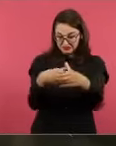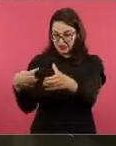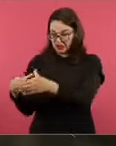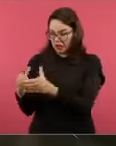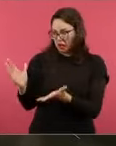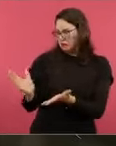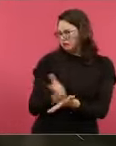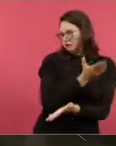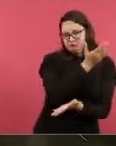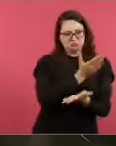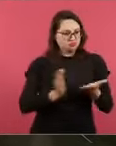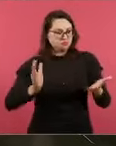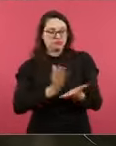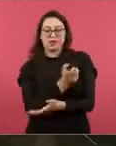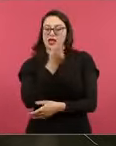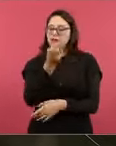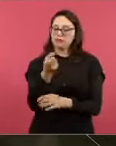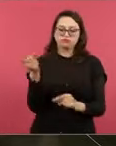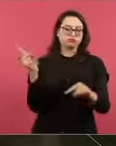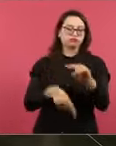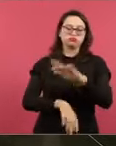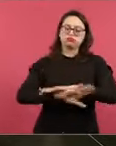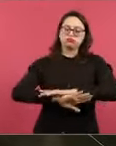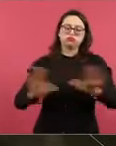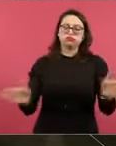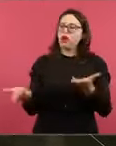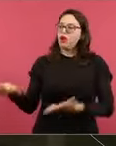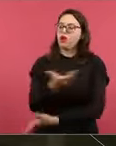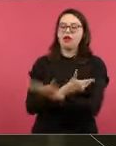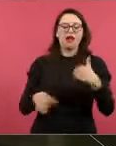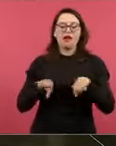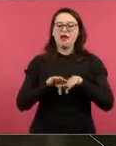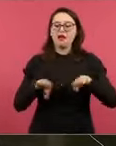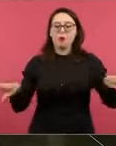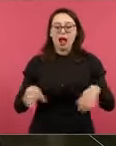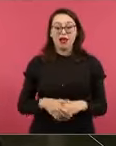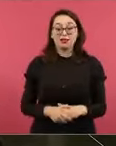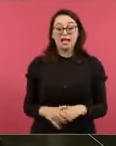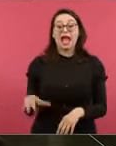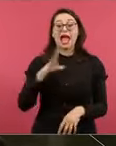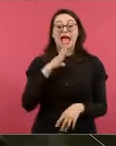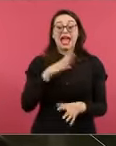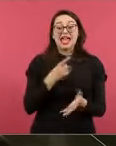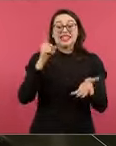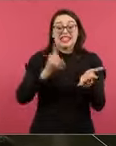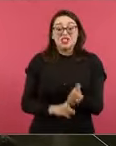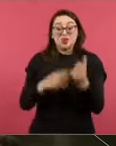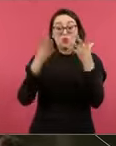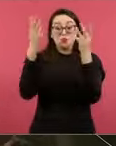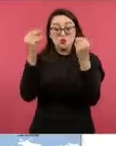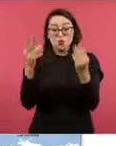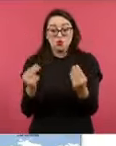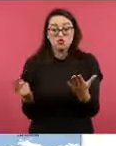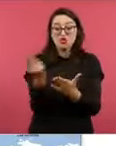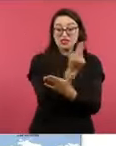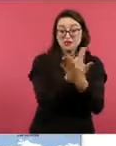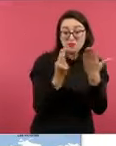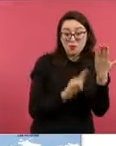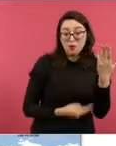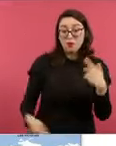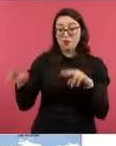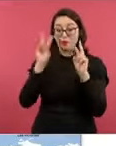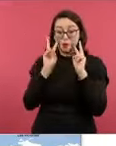Pasamos entonces, el sentido de la reflexión final esa. Está lleno de recursos gráficos, o sea, justamente para que